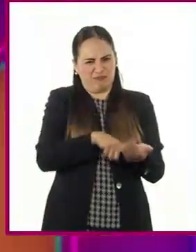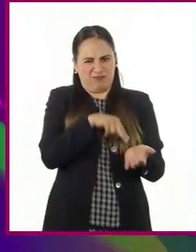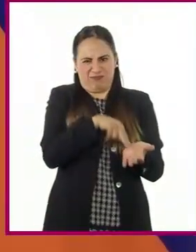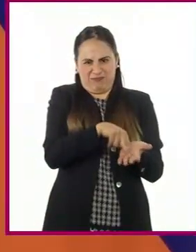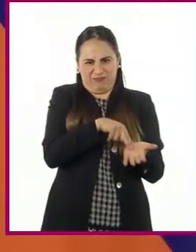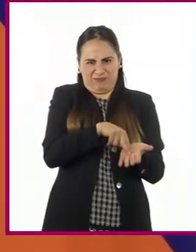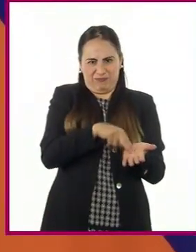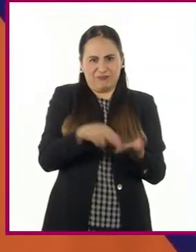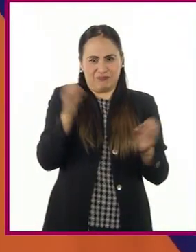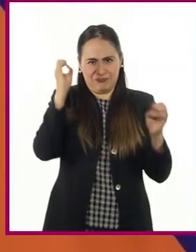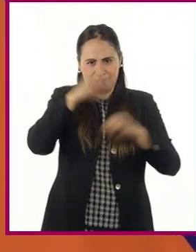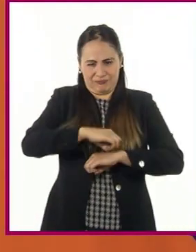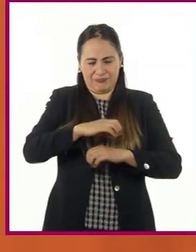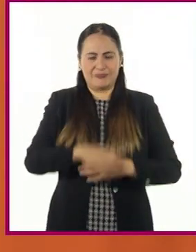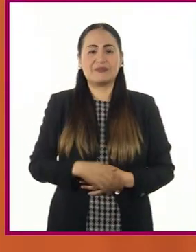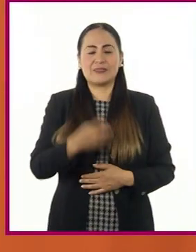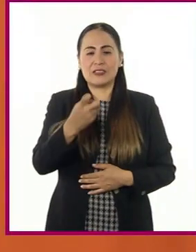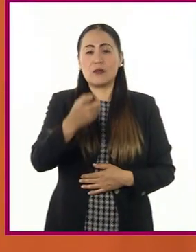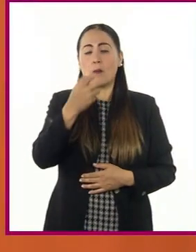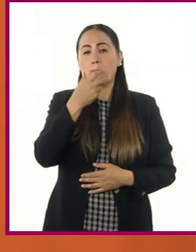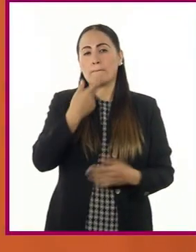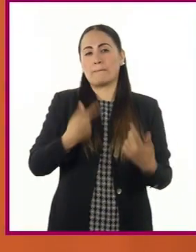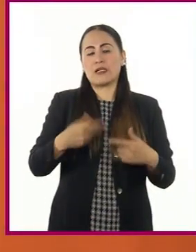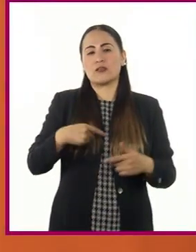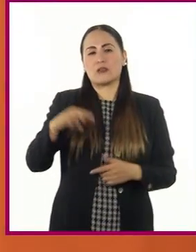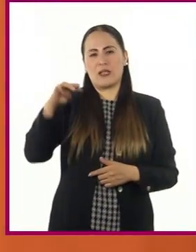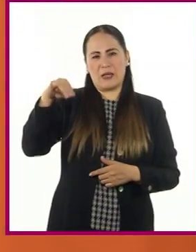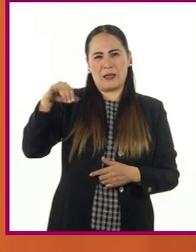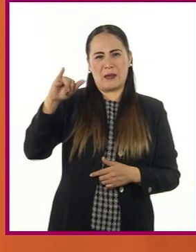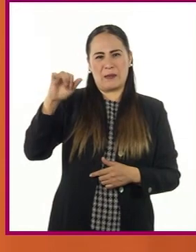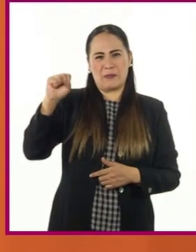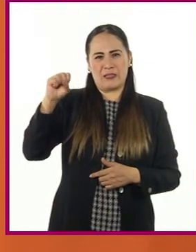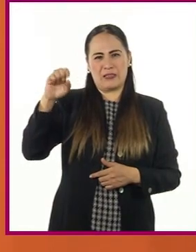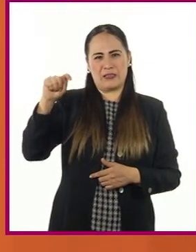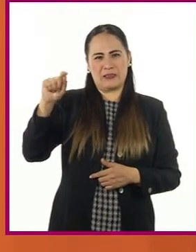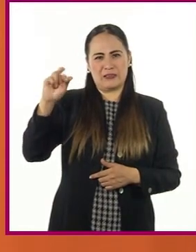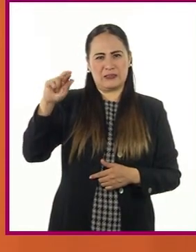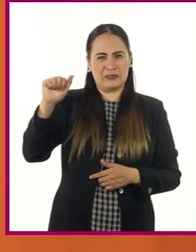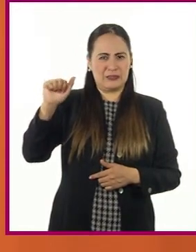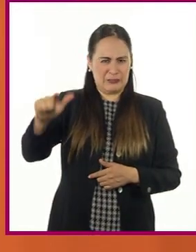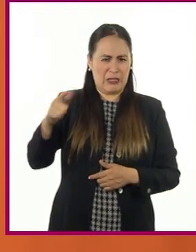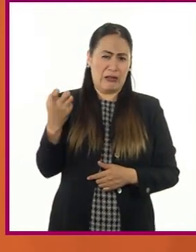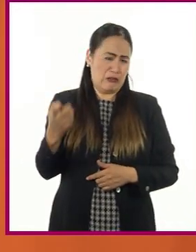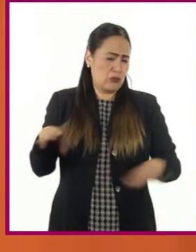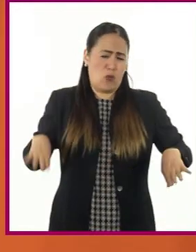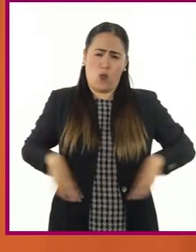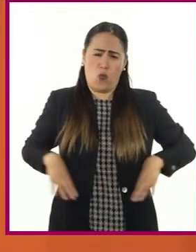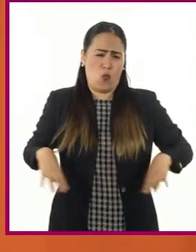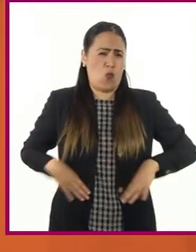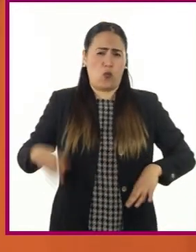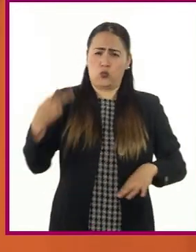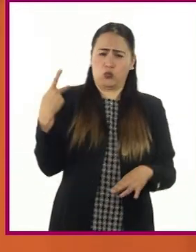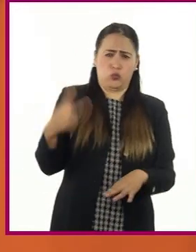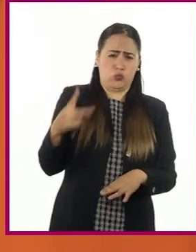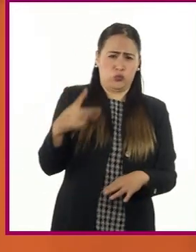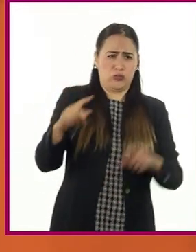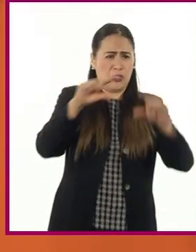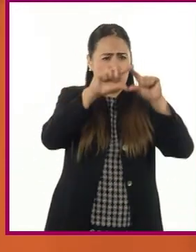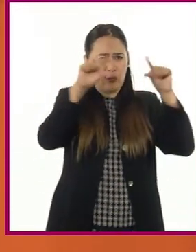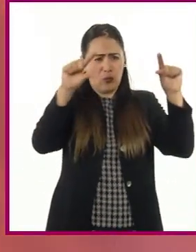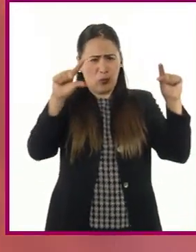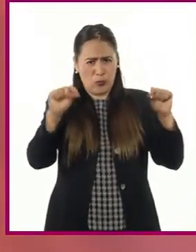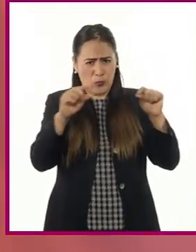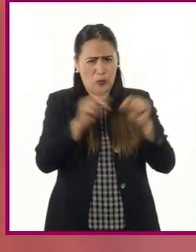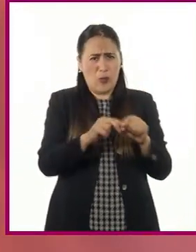Este poema de Mistral tiene una forma muy clásica y respeta la rima y la